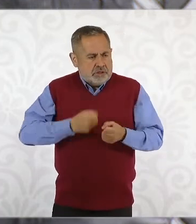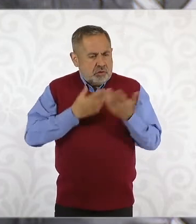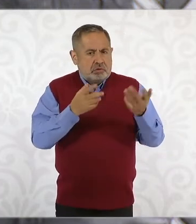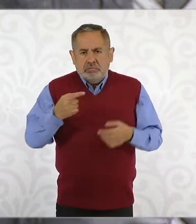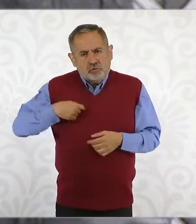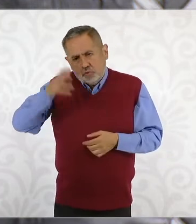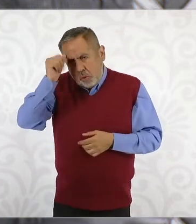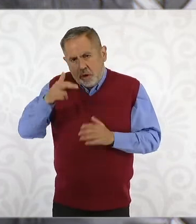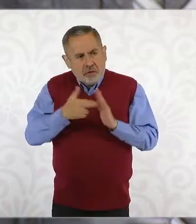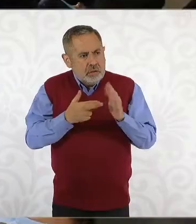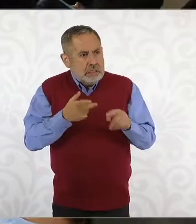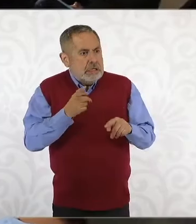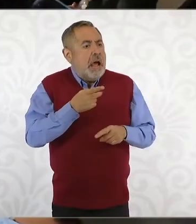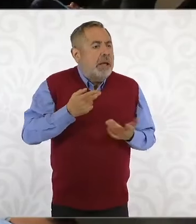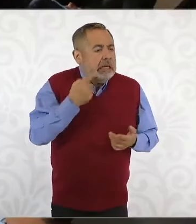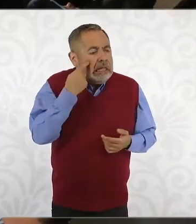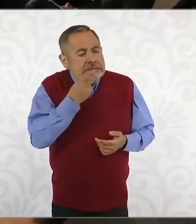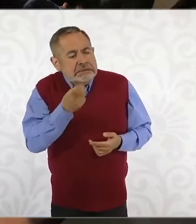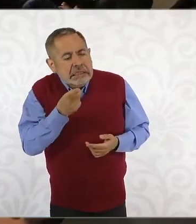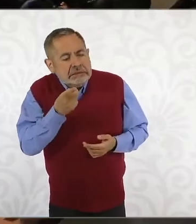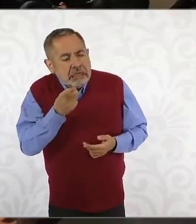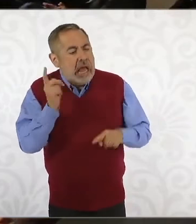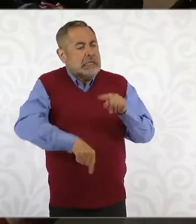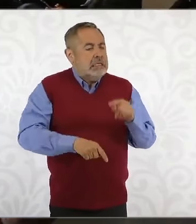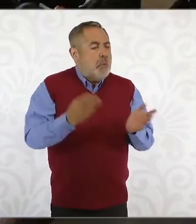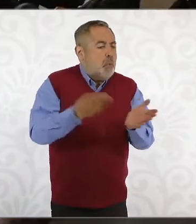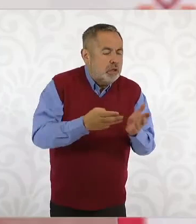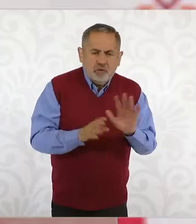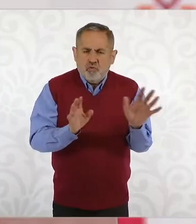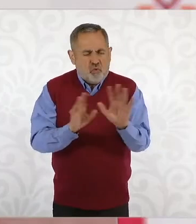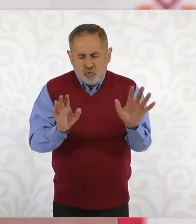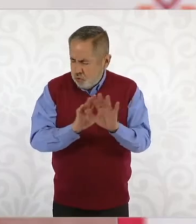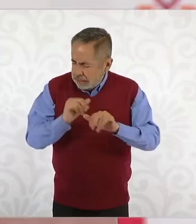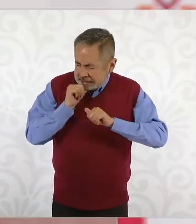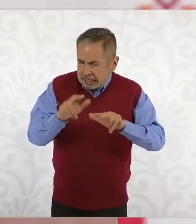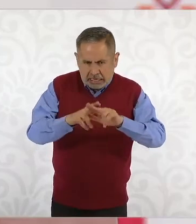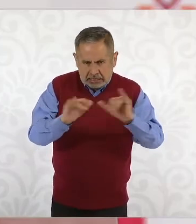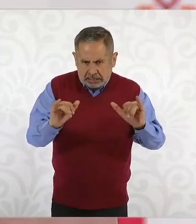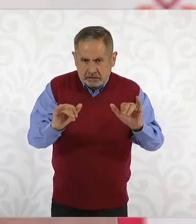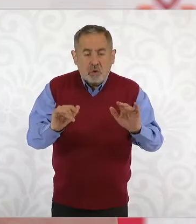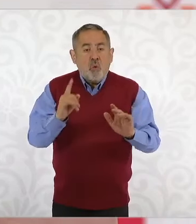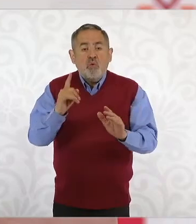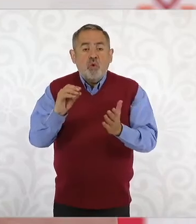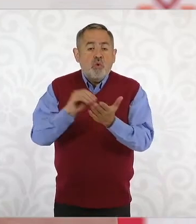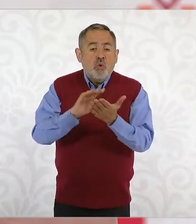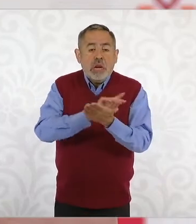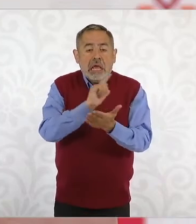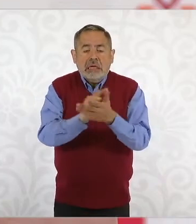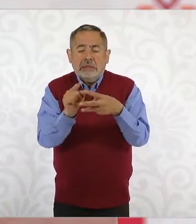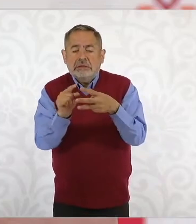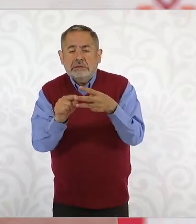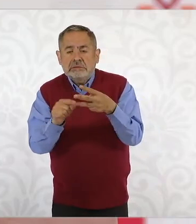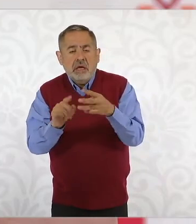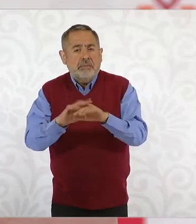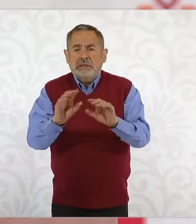ese tipo. Por eso generamos un mecanismo que ya está en la ley y que ahora ya tiene